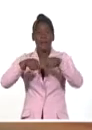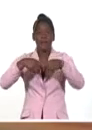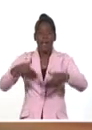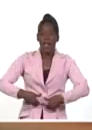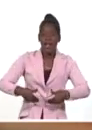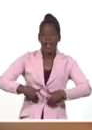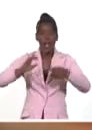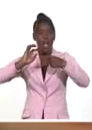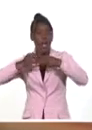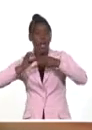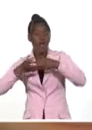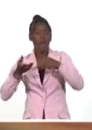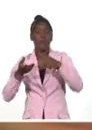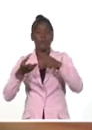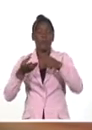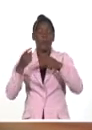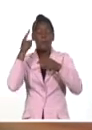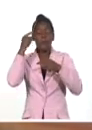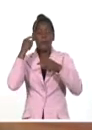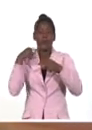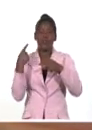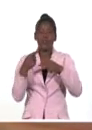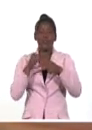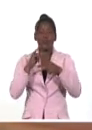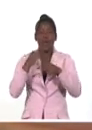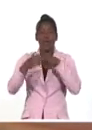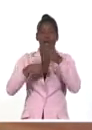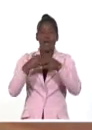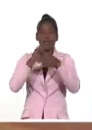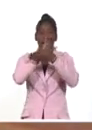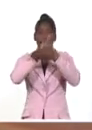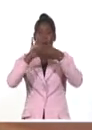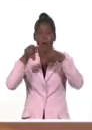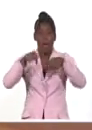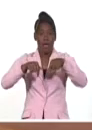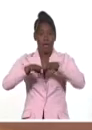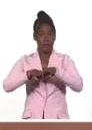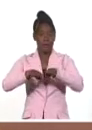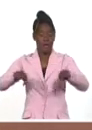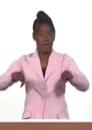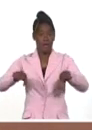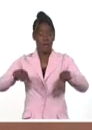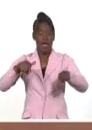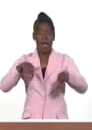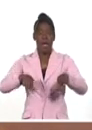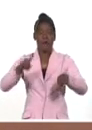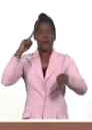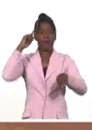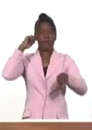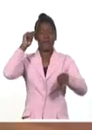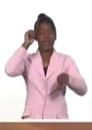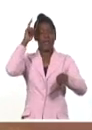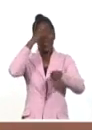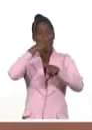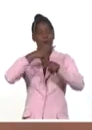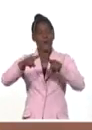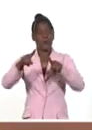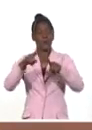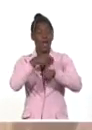cuantos años, donde el circo, todo lo que tenía era piso, eran números de piso. Y con este espectáculo estamos despegándonos del piso porque estamos proponiendo ya al